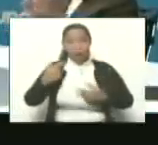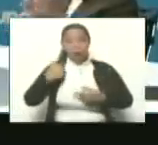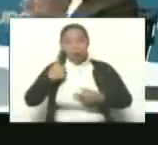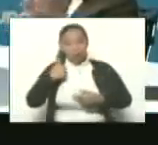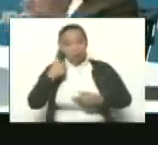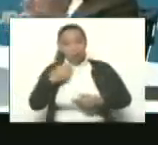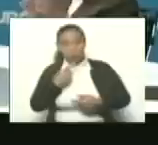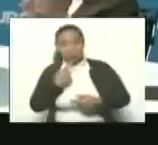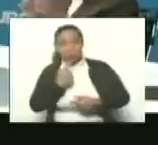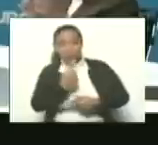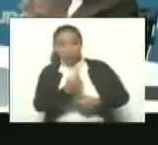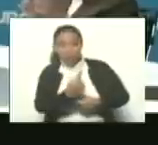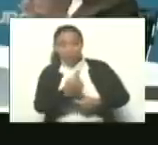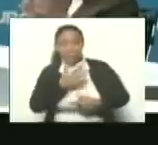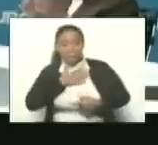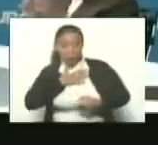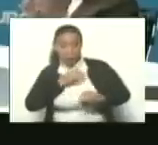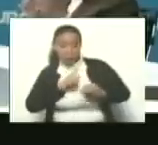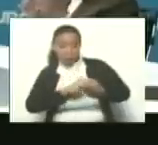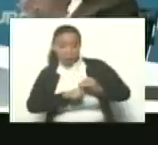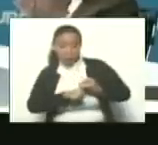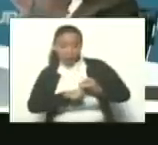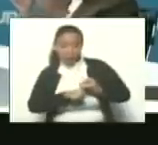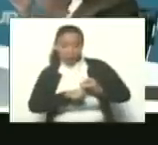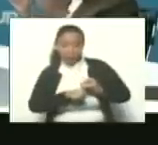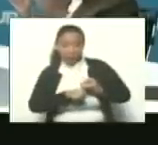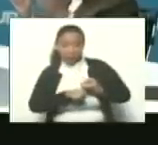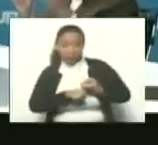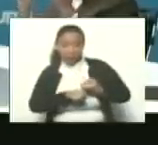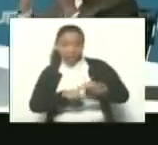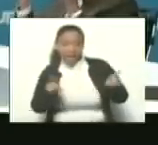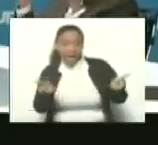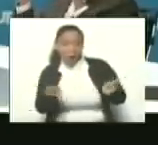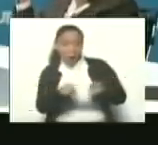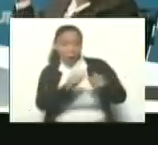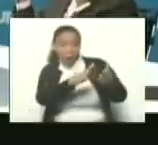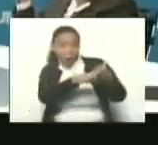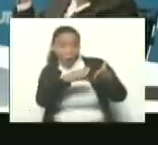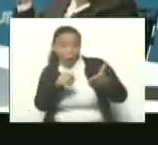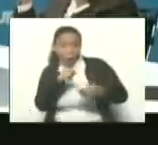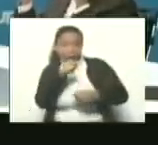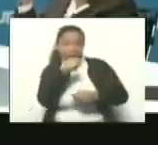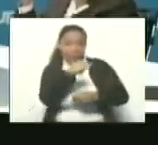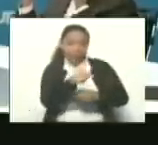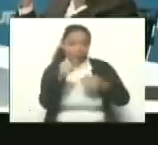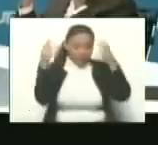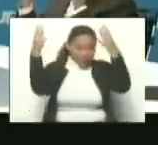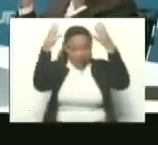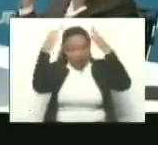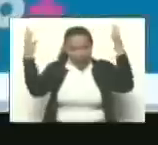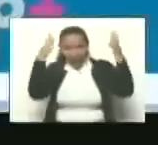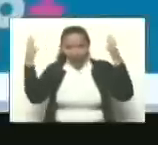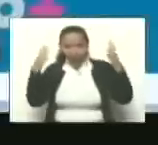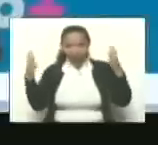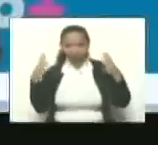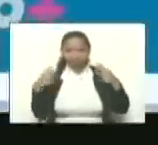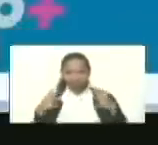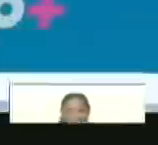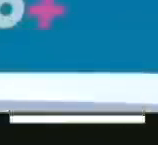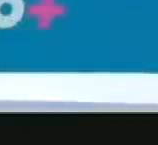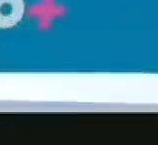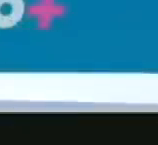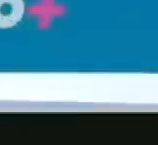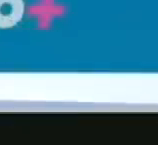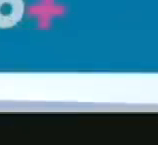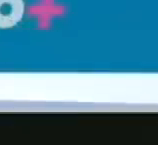decir a Silita que se haga un peinado así, ¿ves? Alborotado, pero cayendo. El